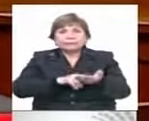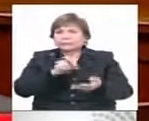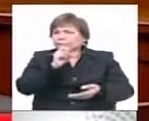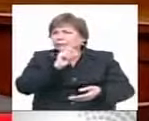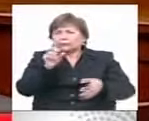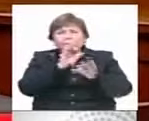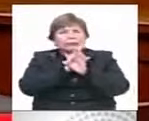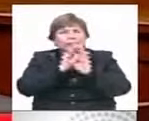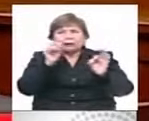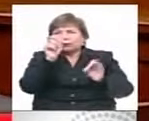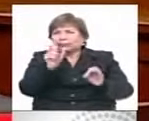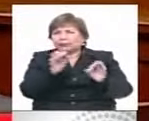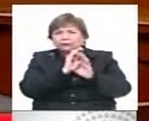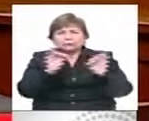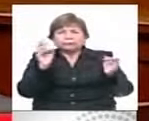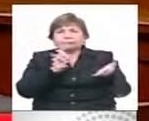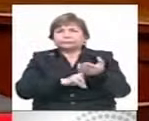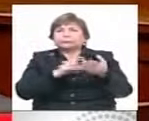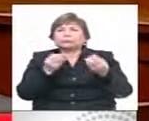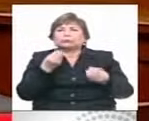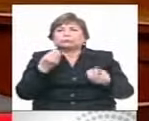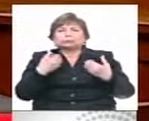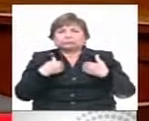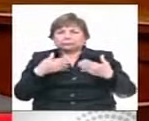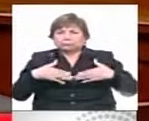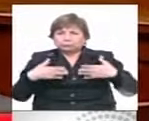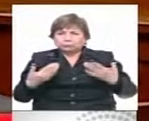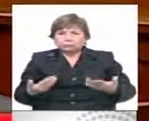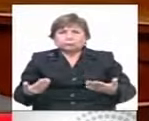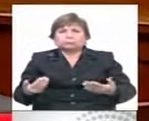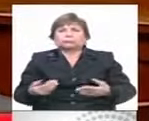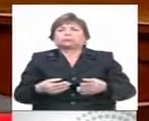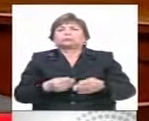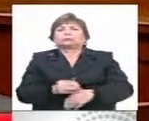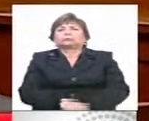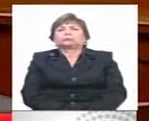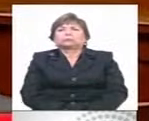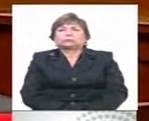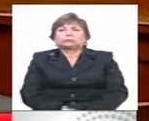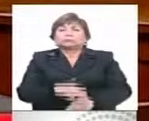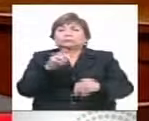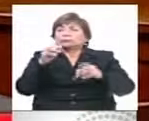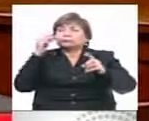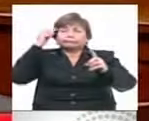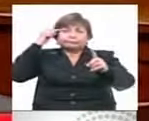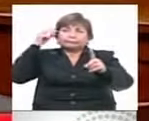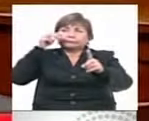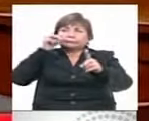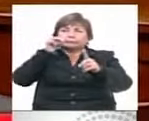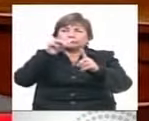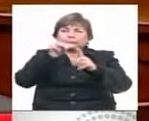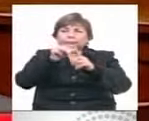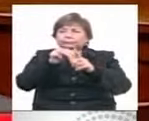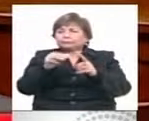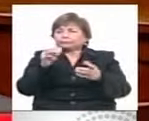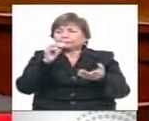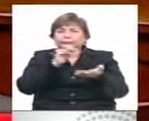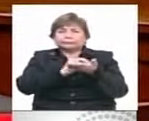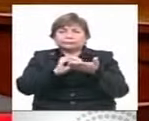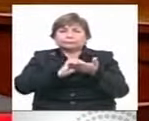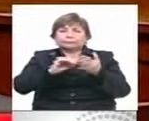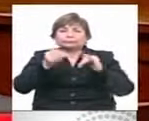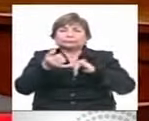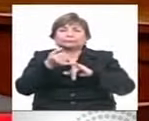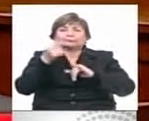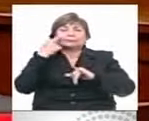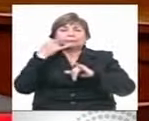encuentre sin seguro por no haber podido ser identificada. La meta es la afiliación al SIS, que